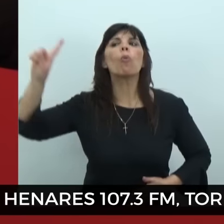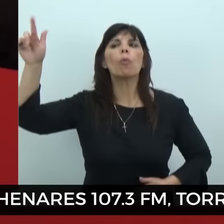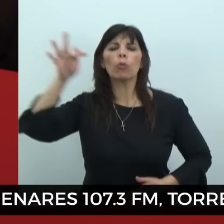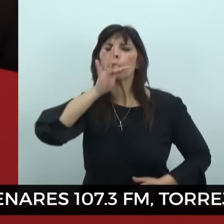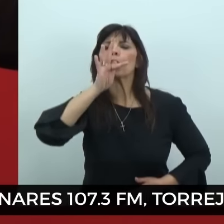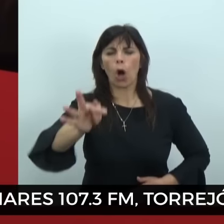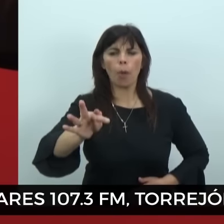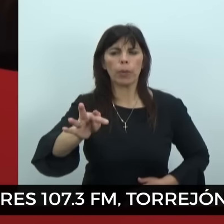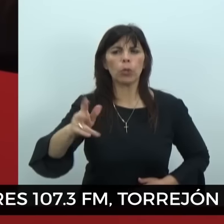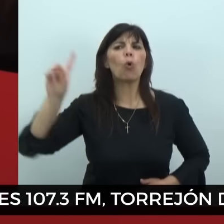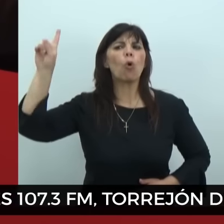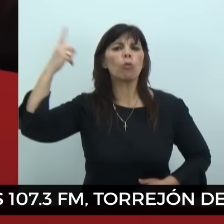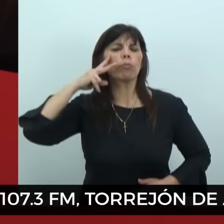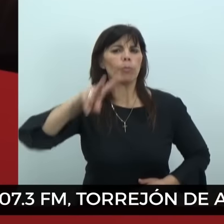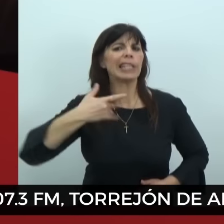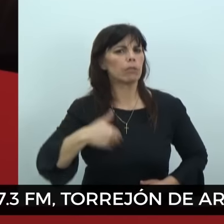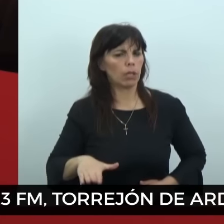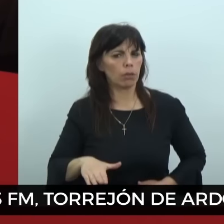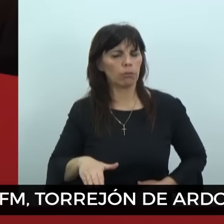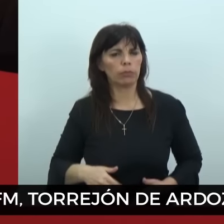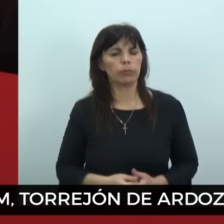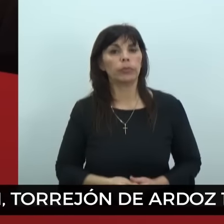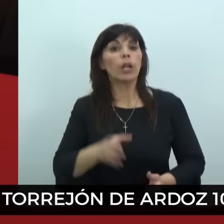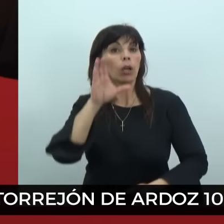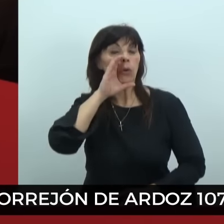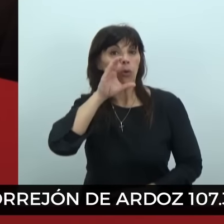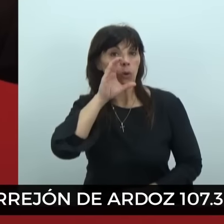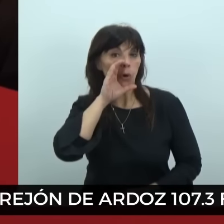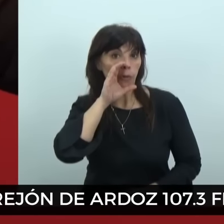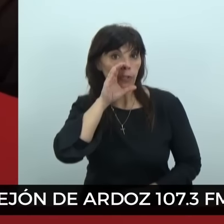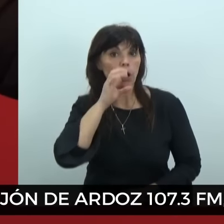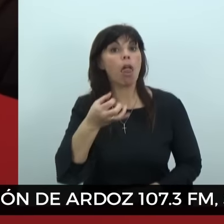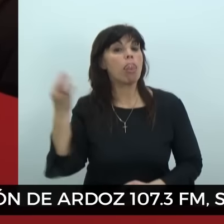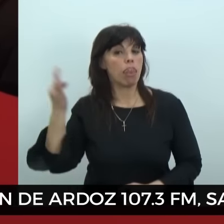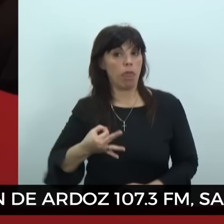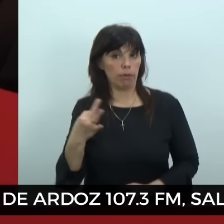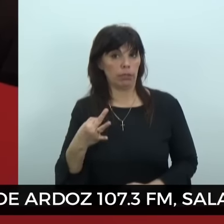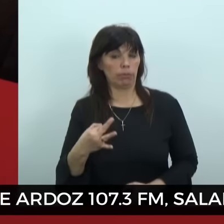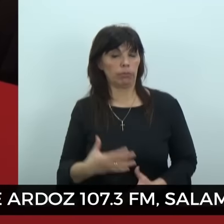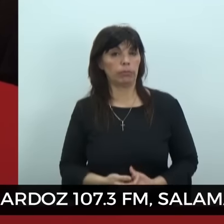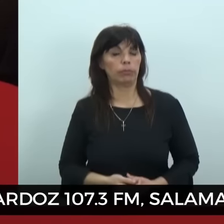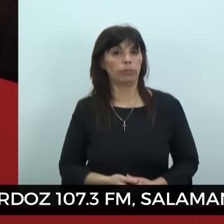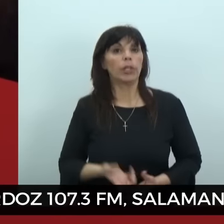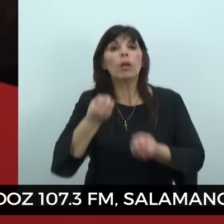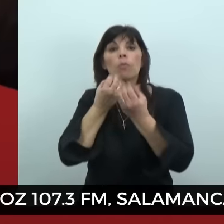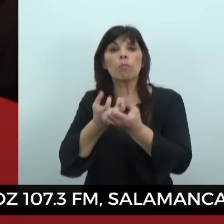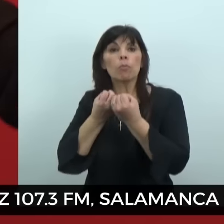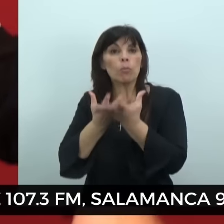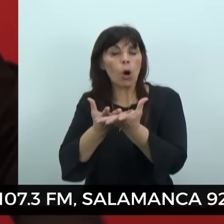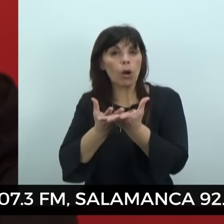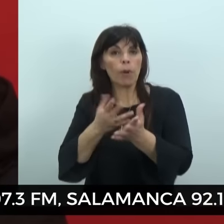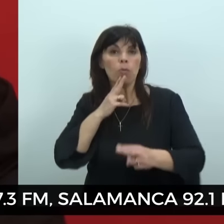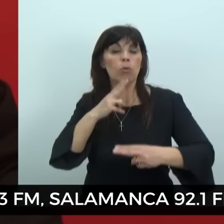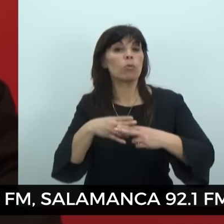que confesarlas. En el nombre de Jesús, confesarlas. Hay que proclamarlas